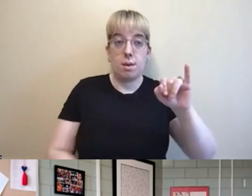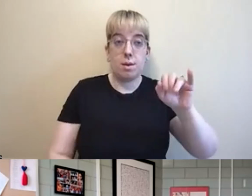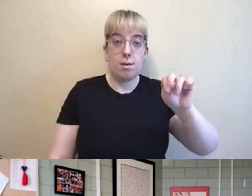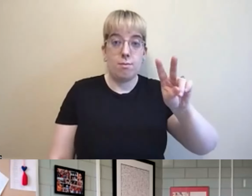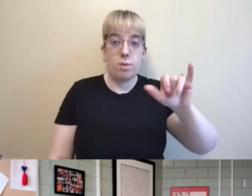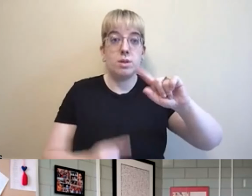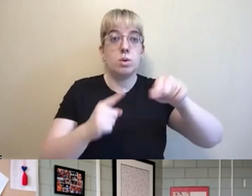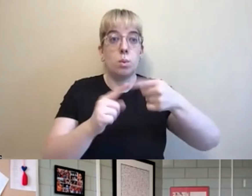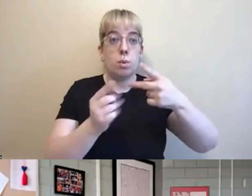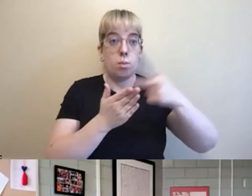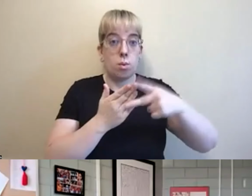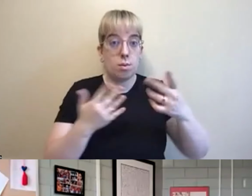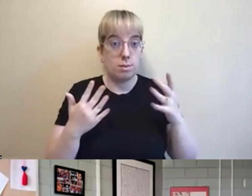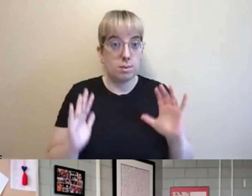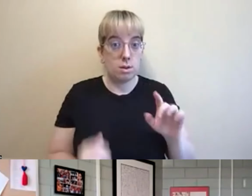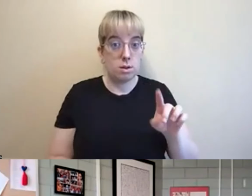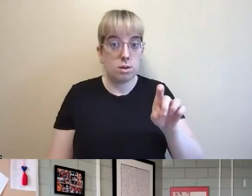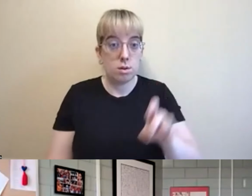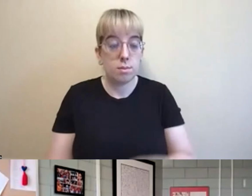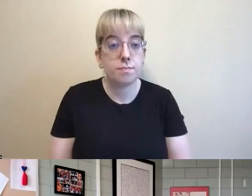este programa?